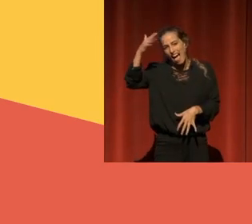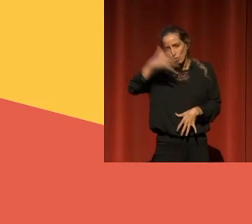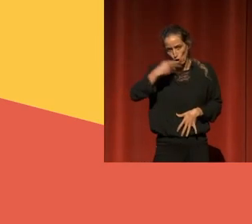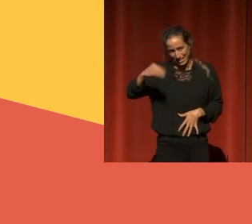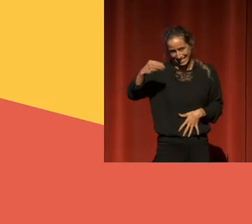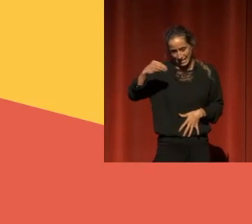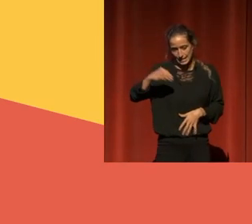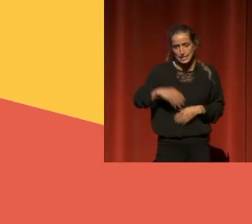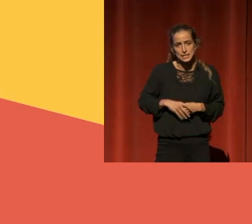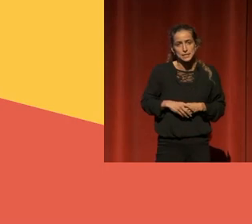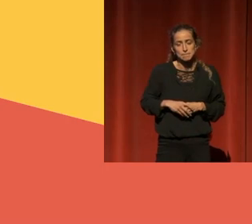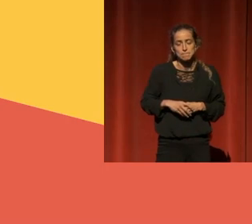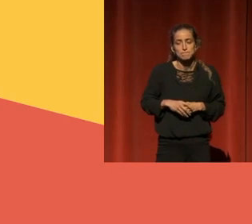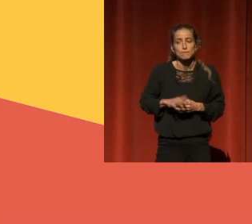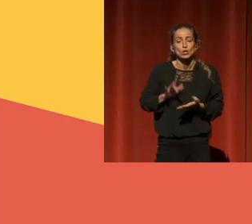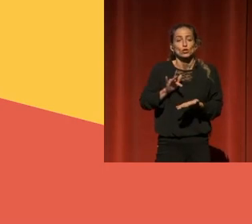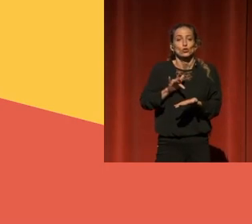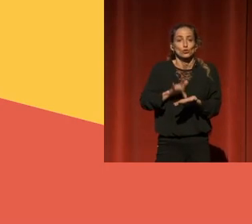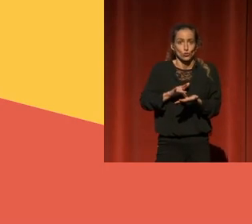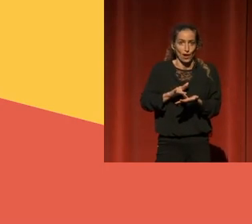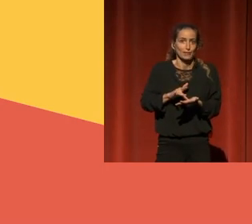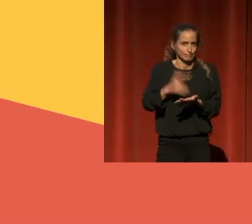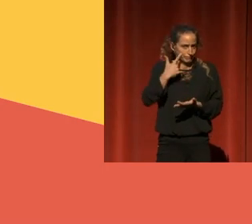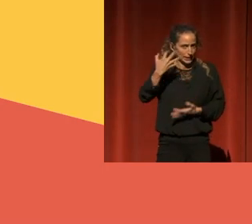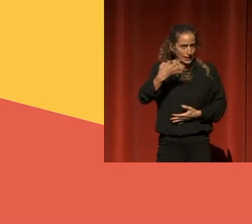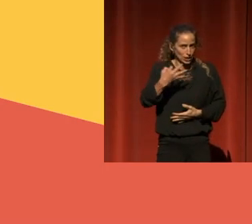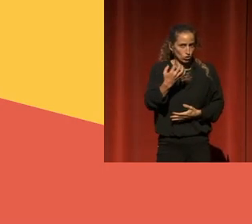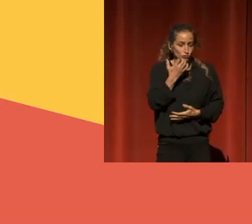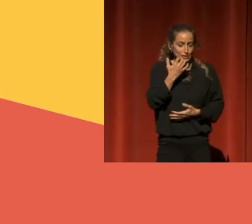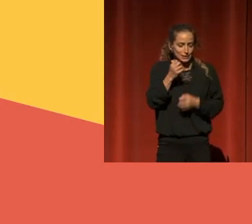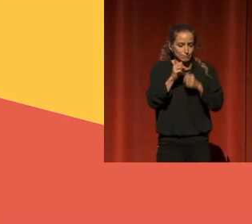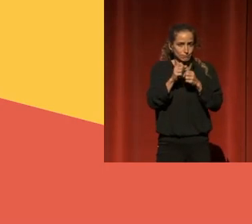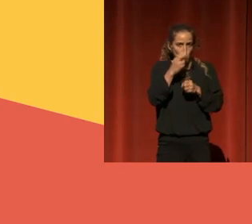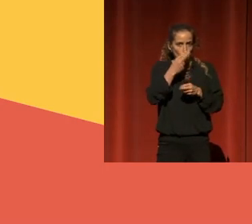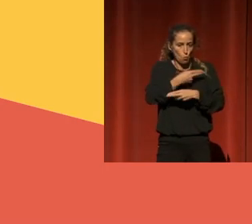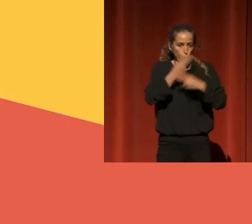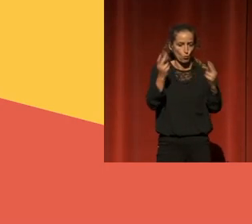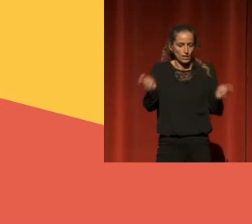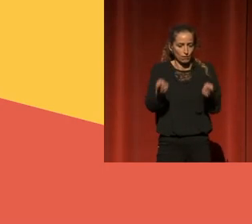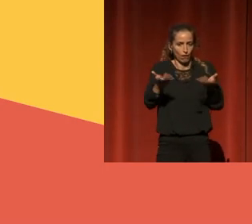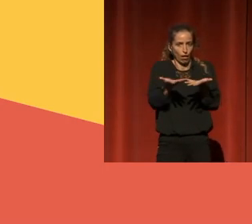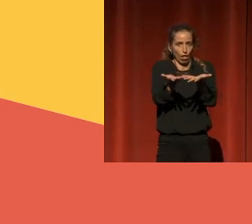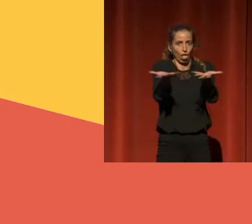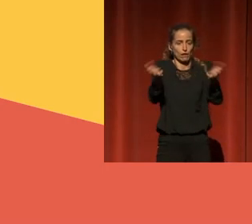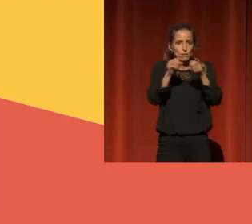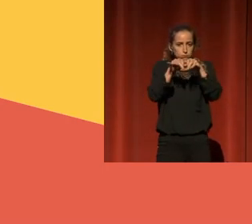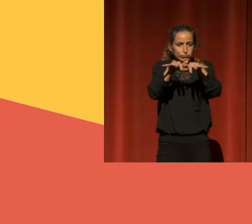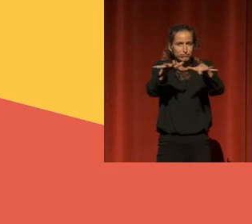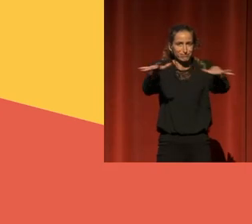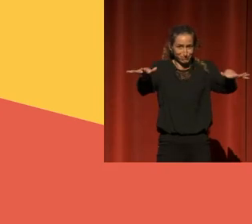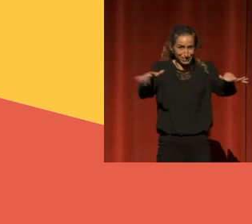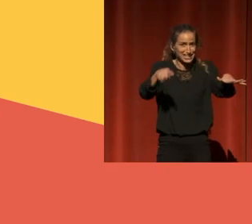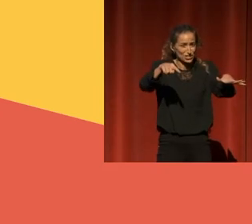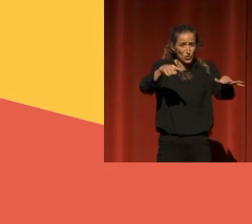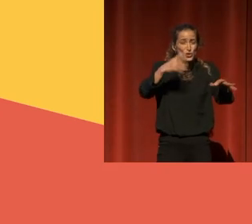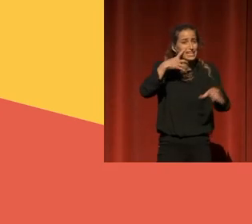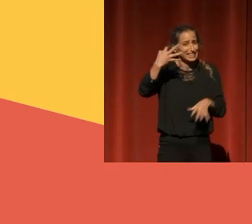de ser publicadas y viralizadas es tan alto que como